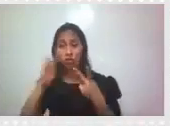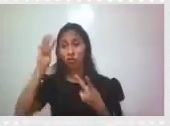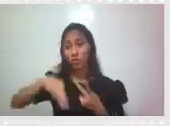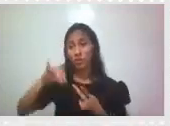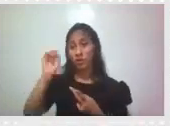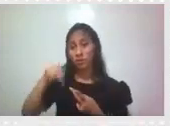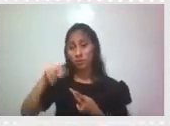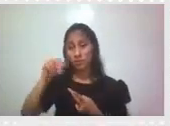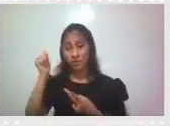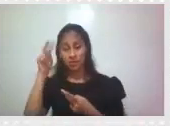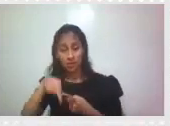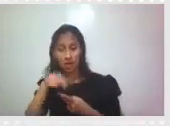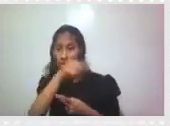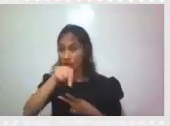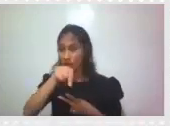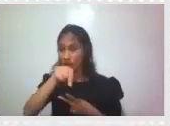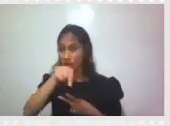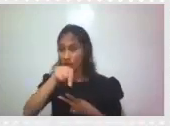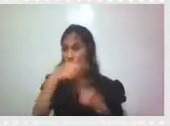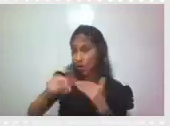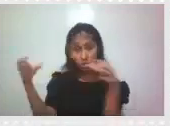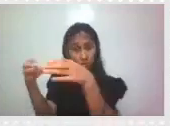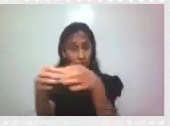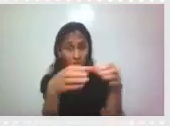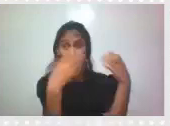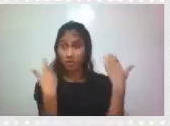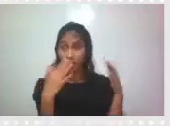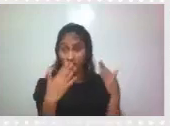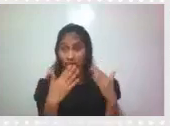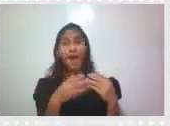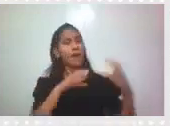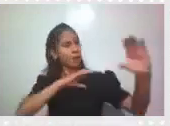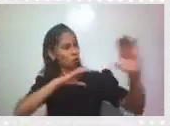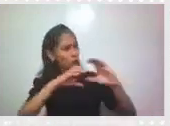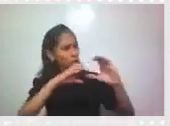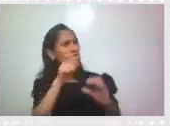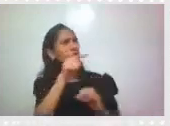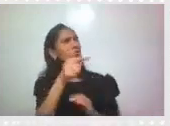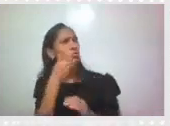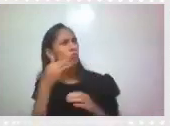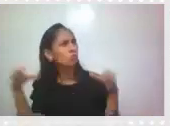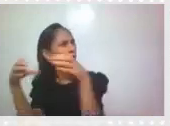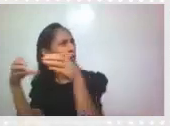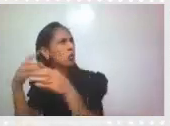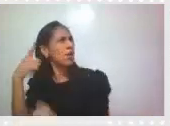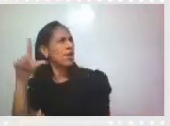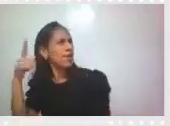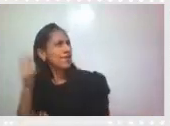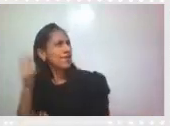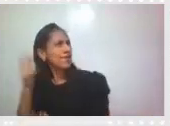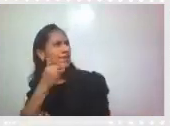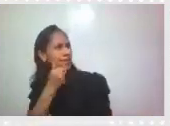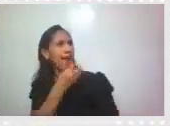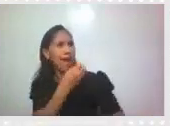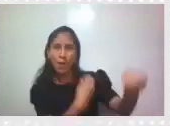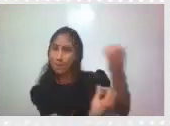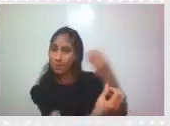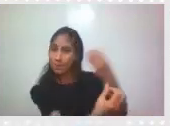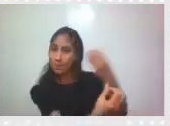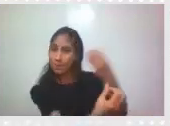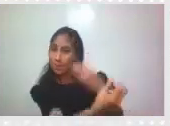nacionales, tratar de llegar a los líderes, lideresas con los que ellos están trabajando y poder compartir información acerca de la